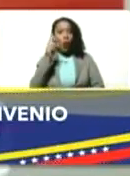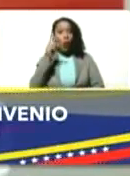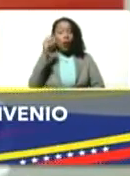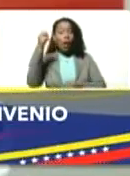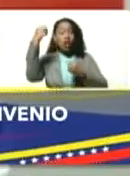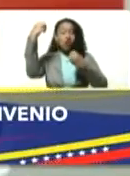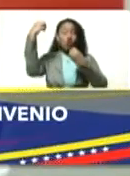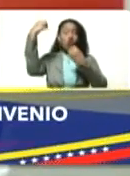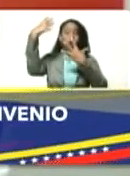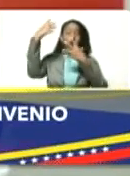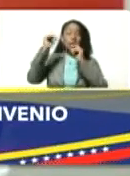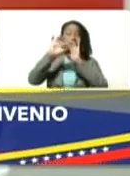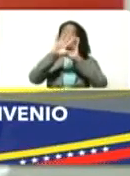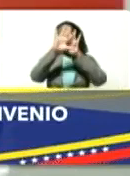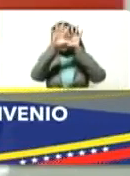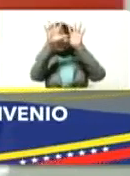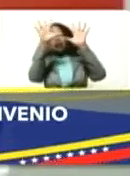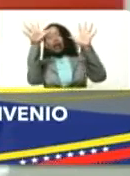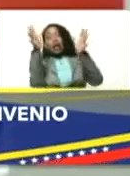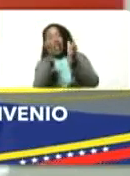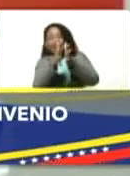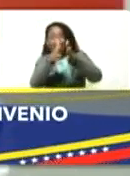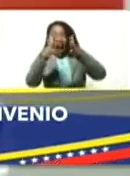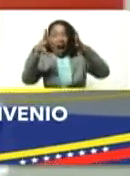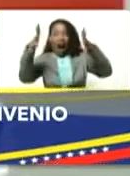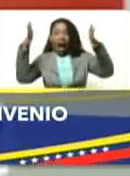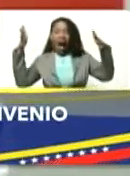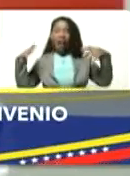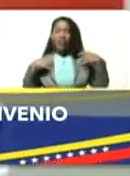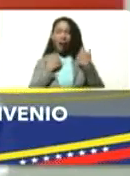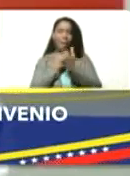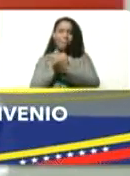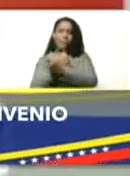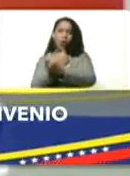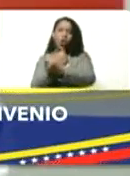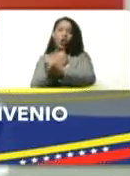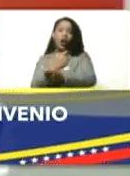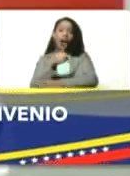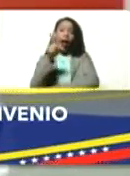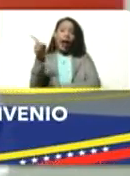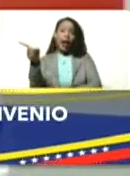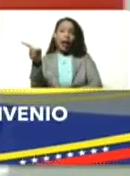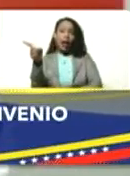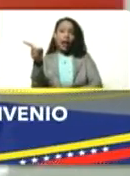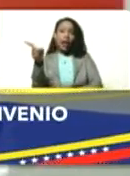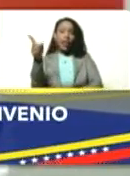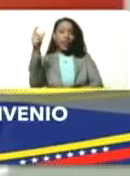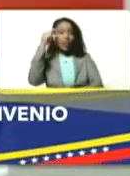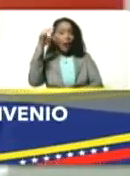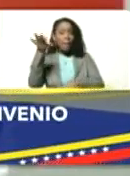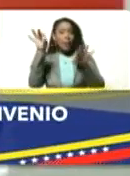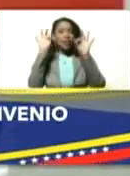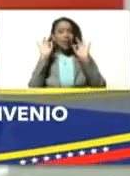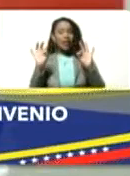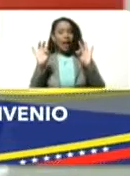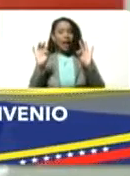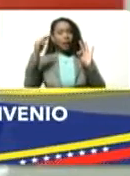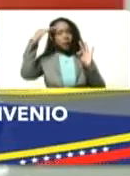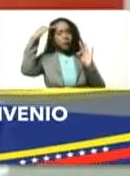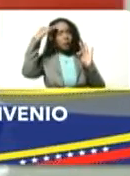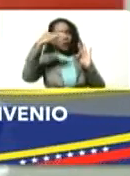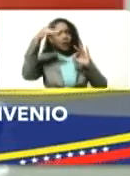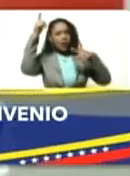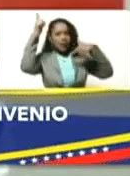luz de grandeza y de amor aquel día especial que el